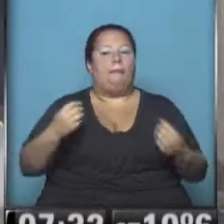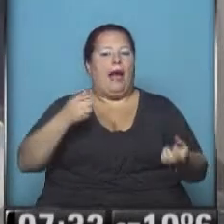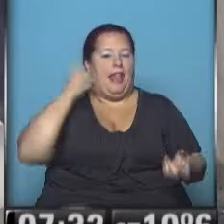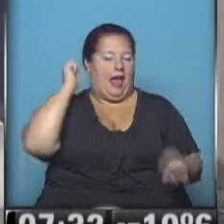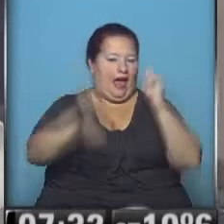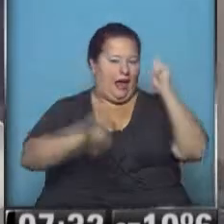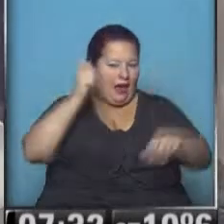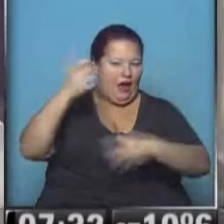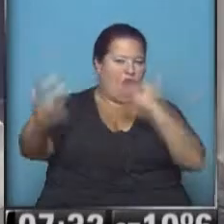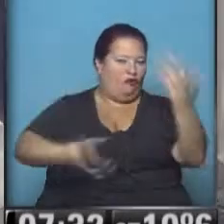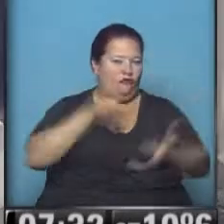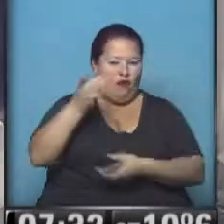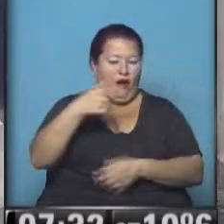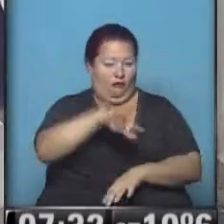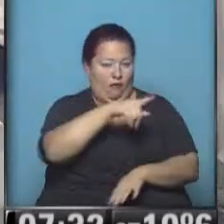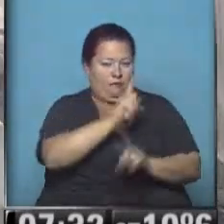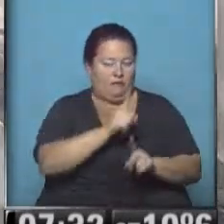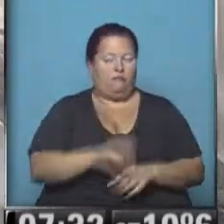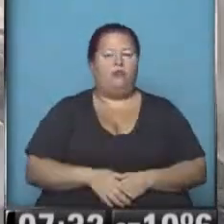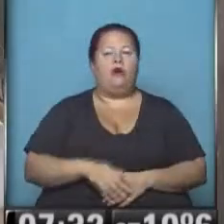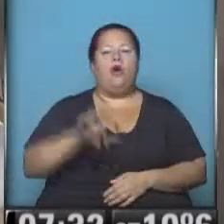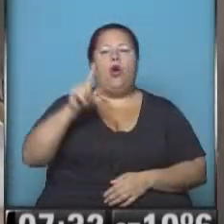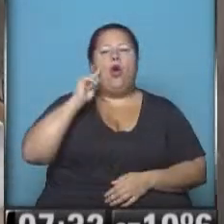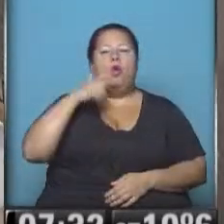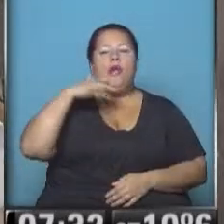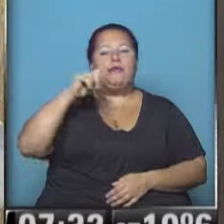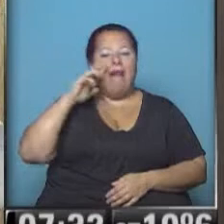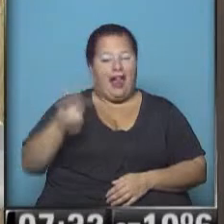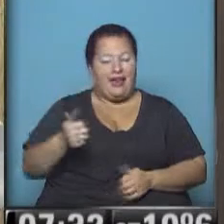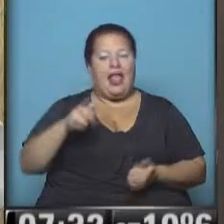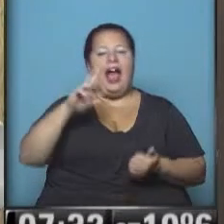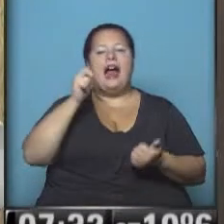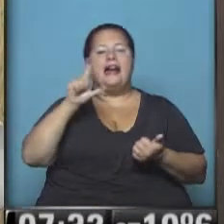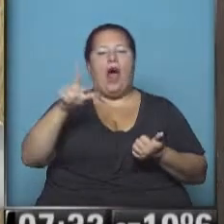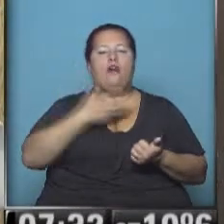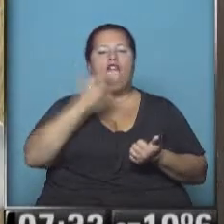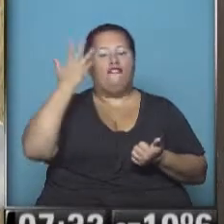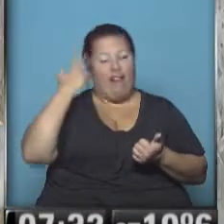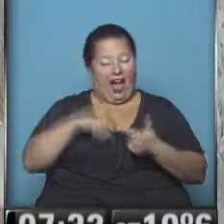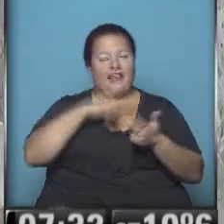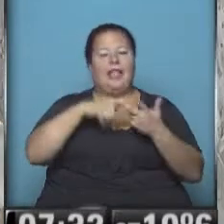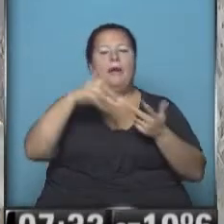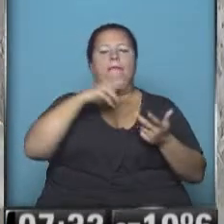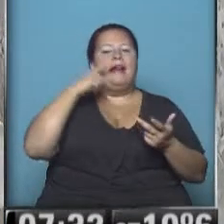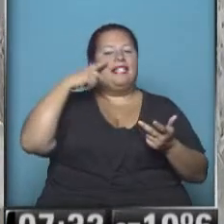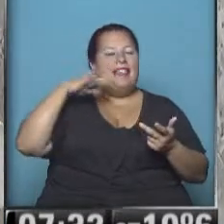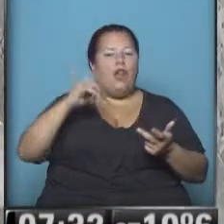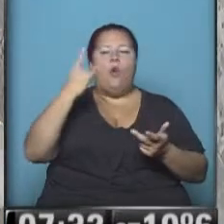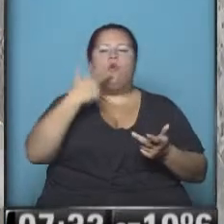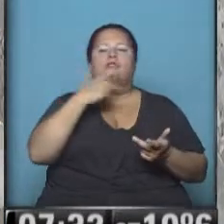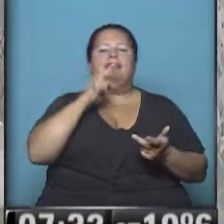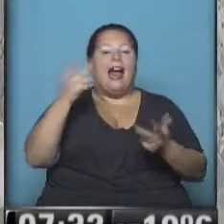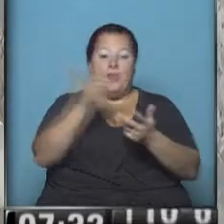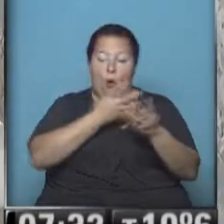e incendiarios louis maría elizalde raúl ernesto francia y martiniano ustari los